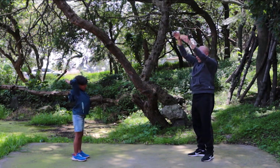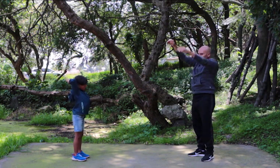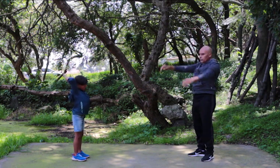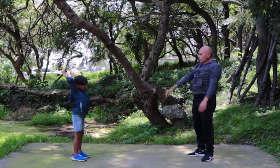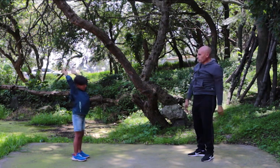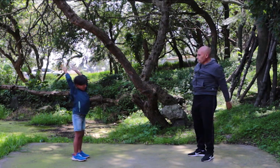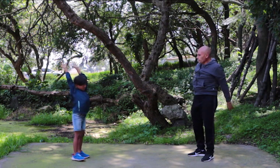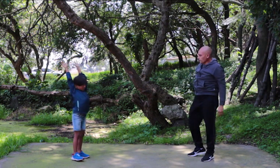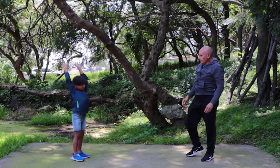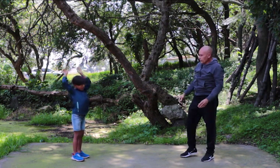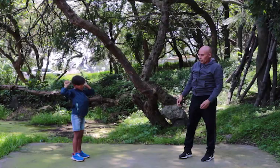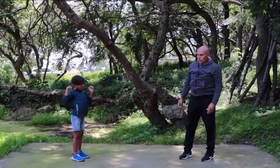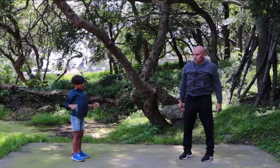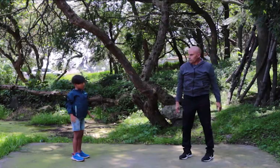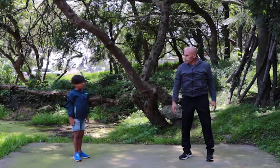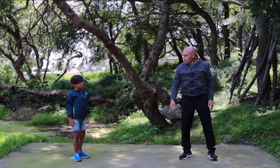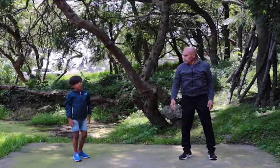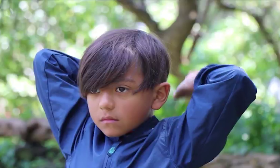vamos a hacer la demostración.